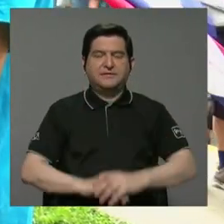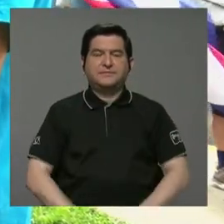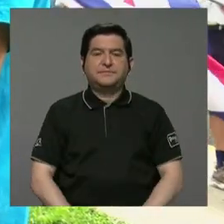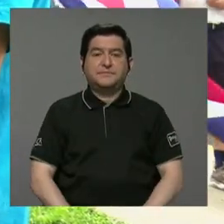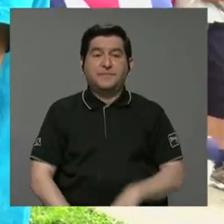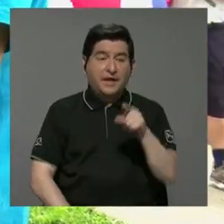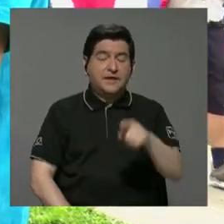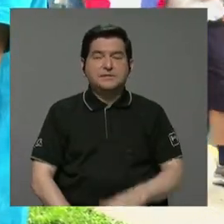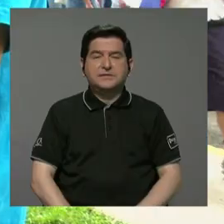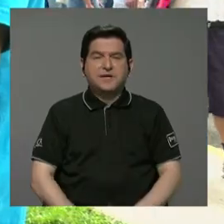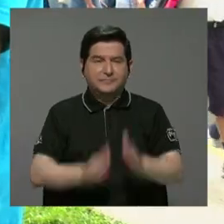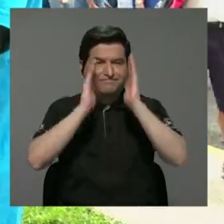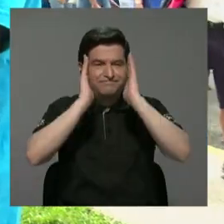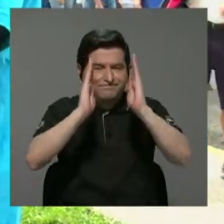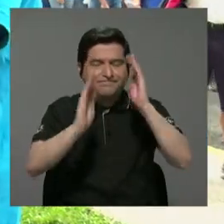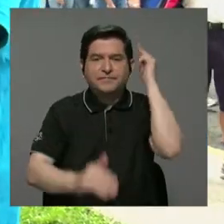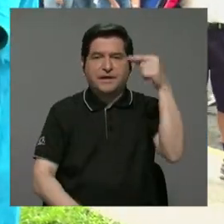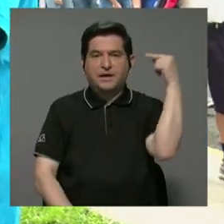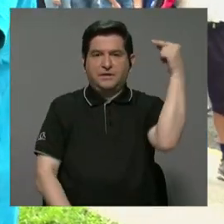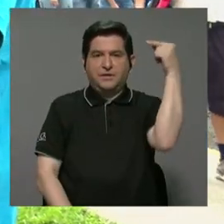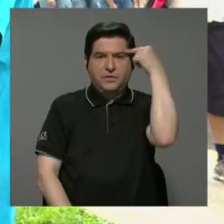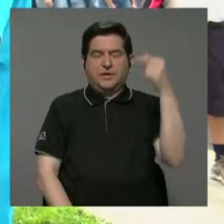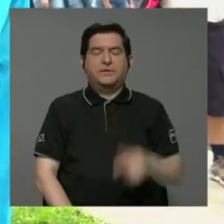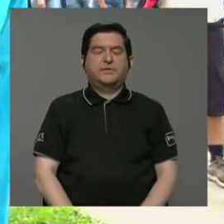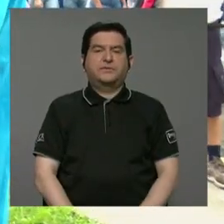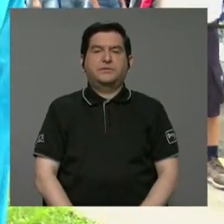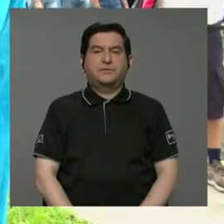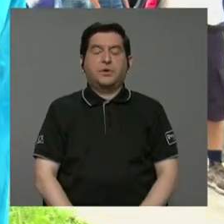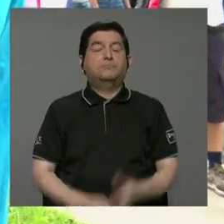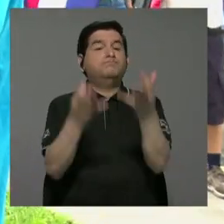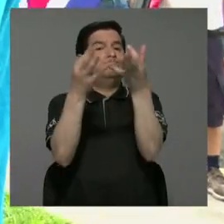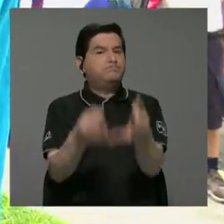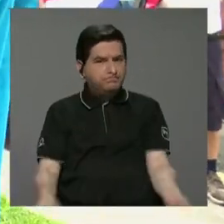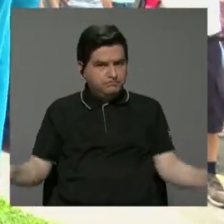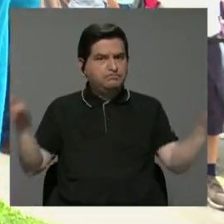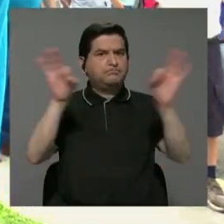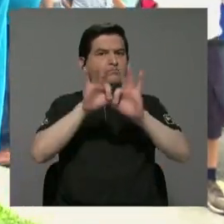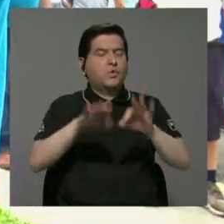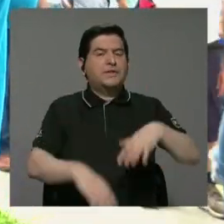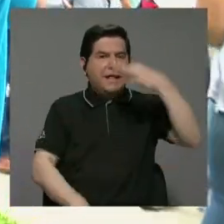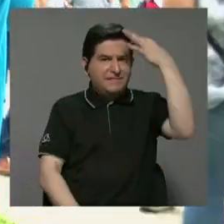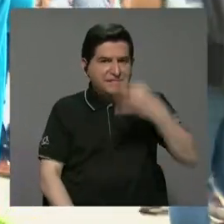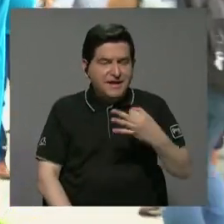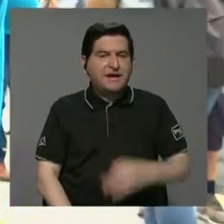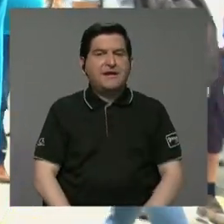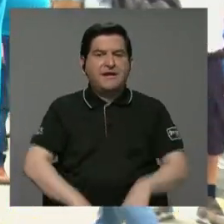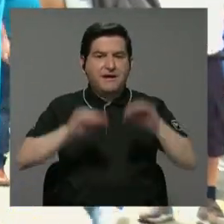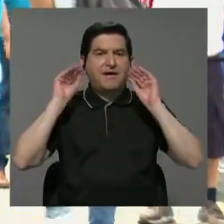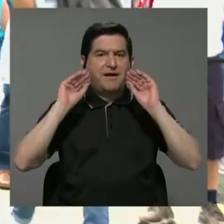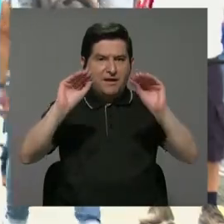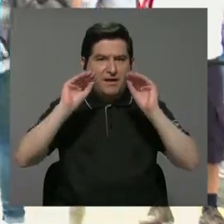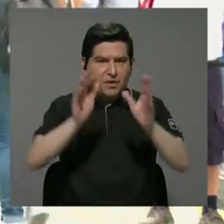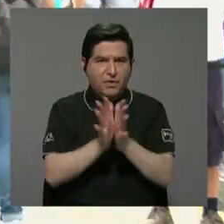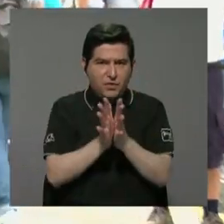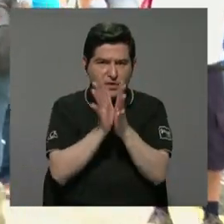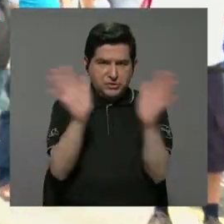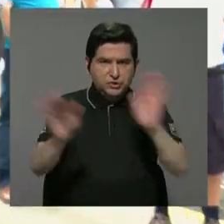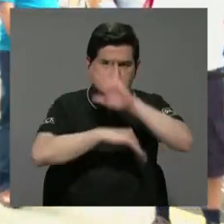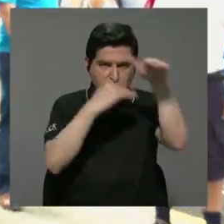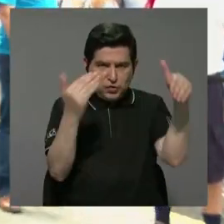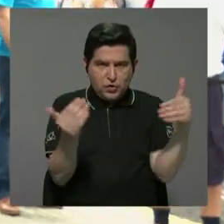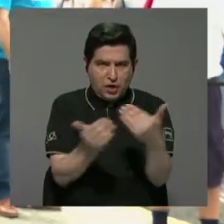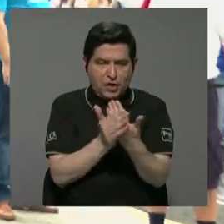es un llamado de atención al gobierno, que es muy importante apostar por la educación pública en